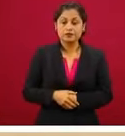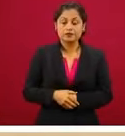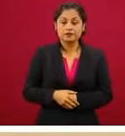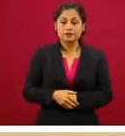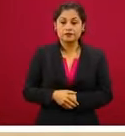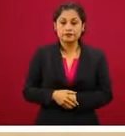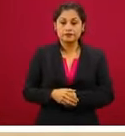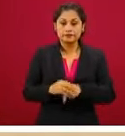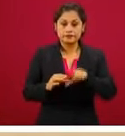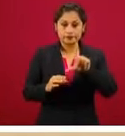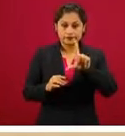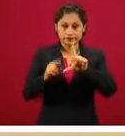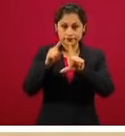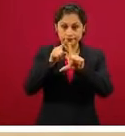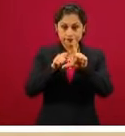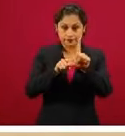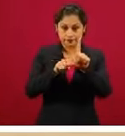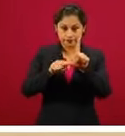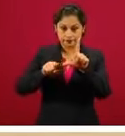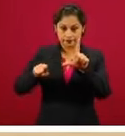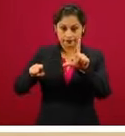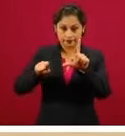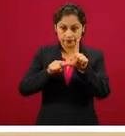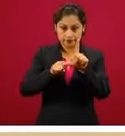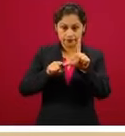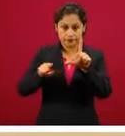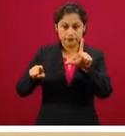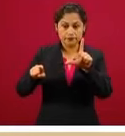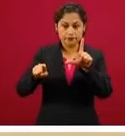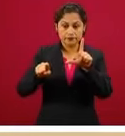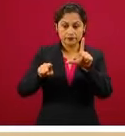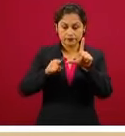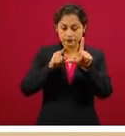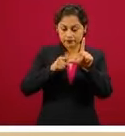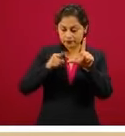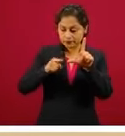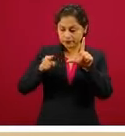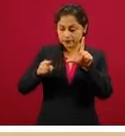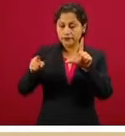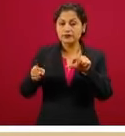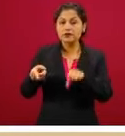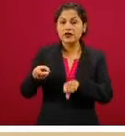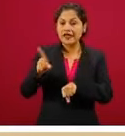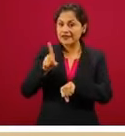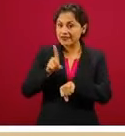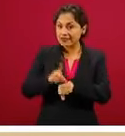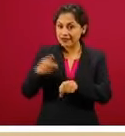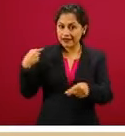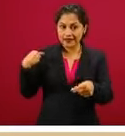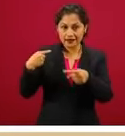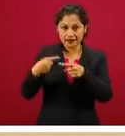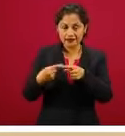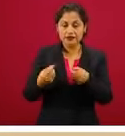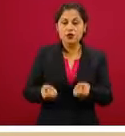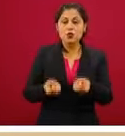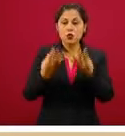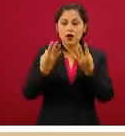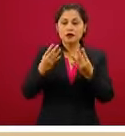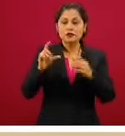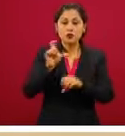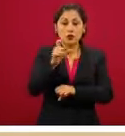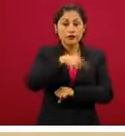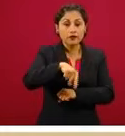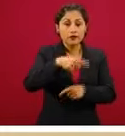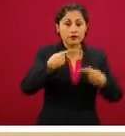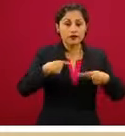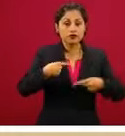es decir, la línea que está abajo de la gráfica, se ven los días contados a partir de que se han alcanzado 100 casos. Esto lo que